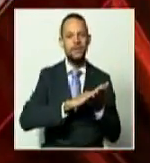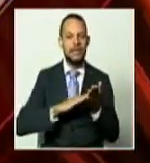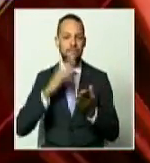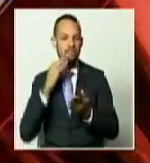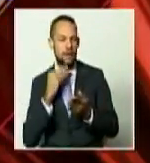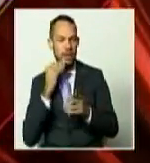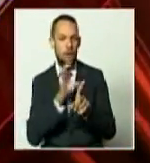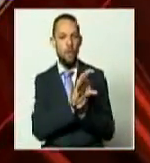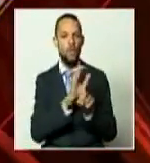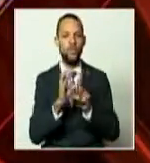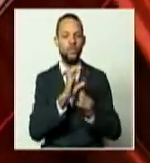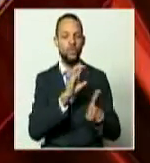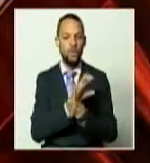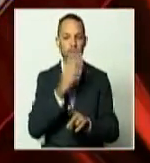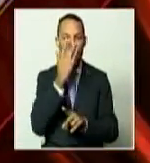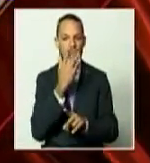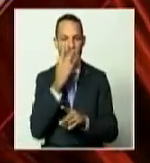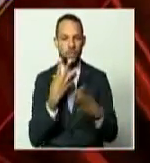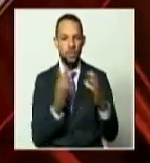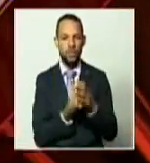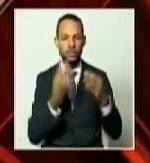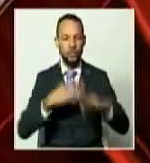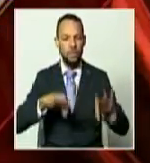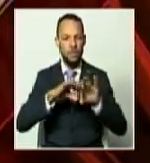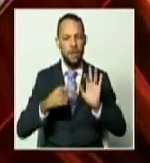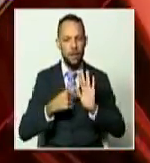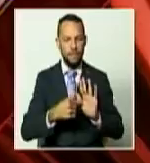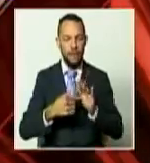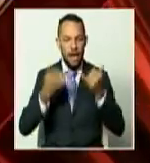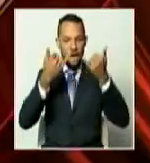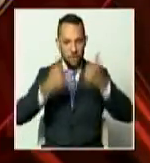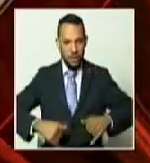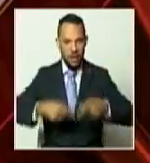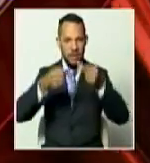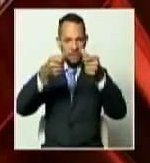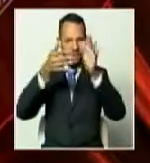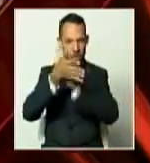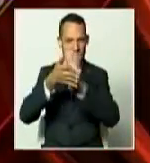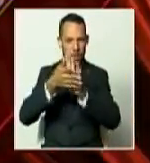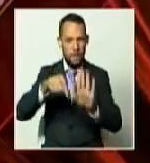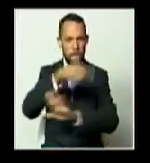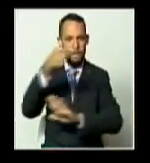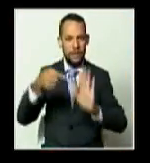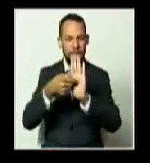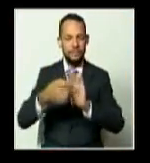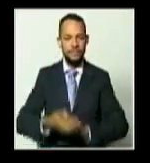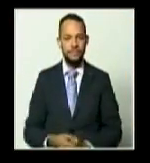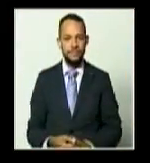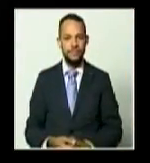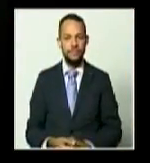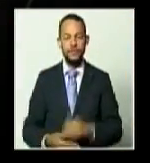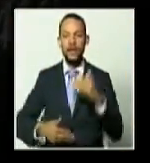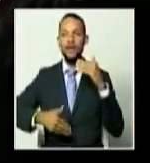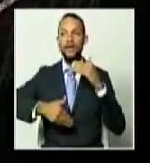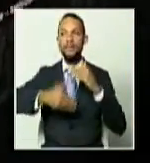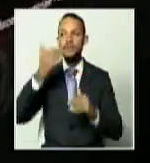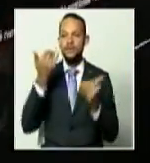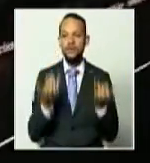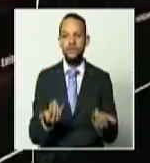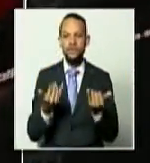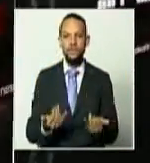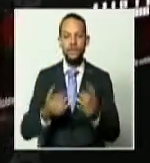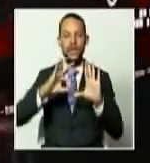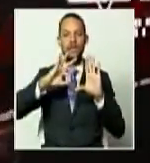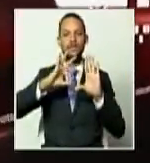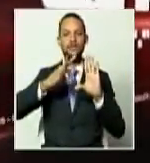cultura afrocolombiana. Espere todos los detalles al final en Cines 3. Comienza esta hora